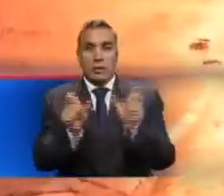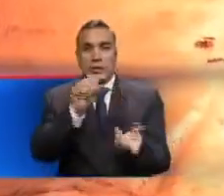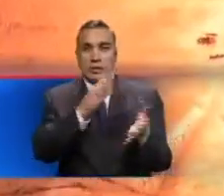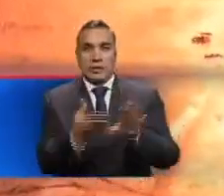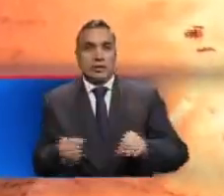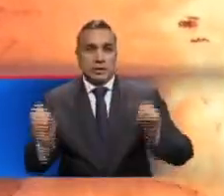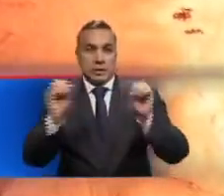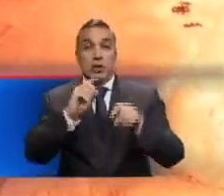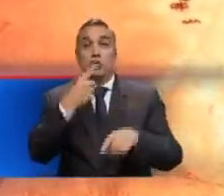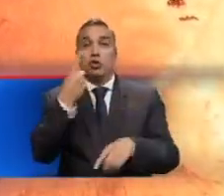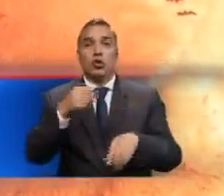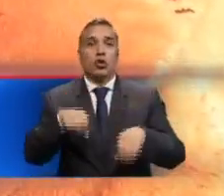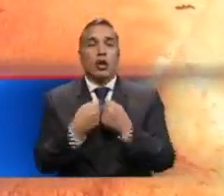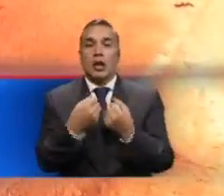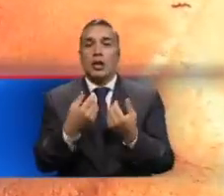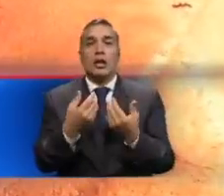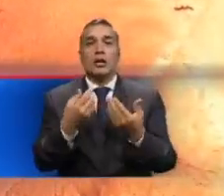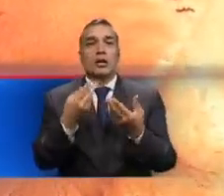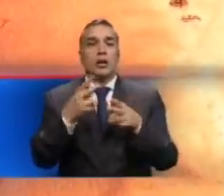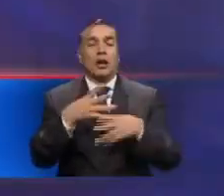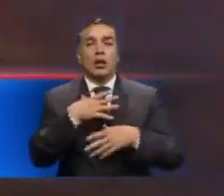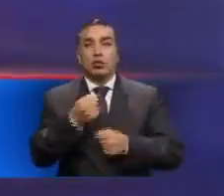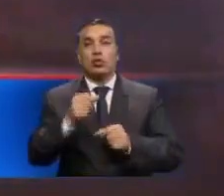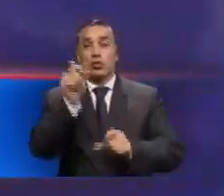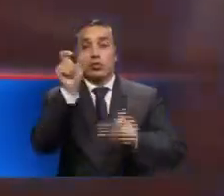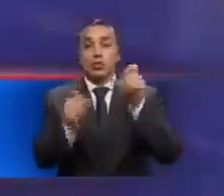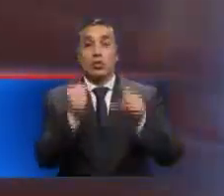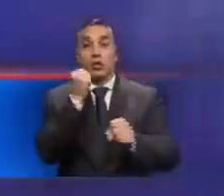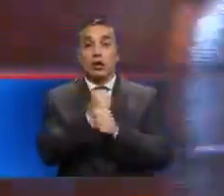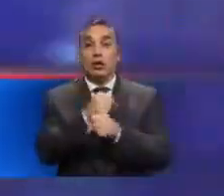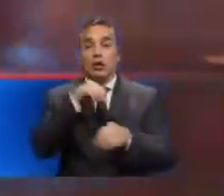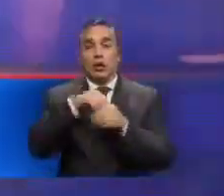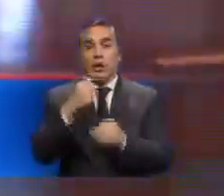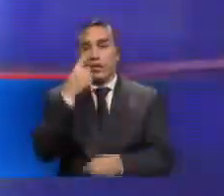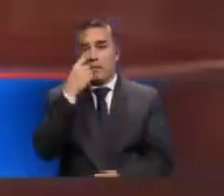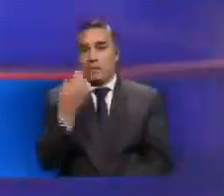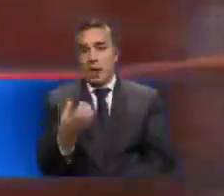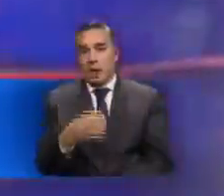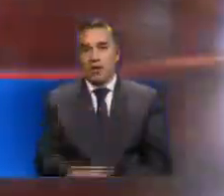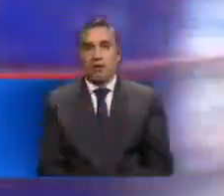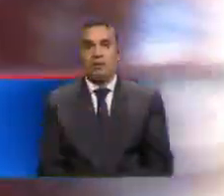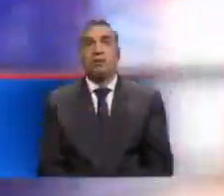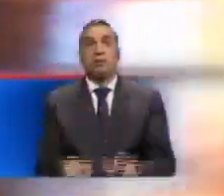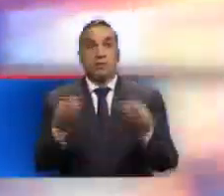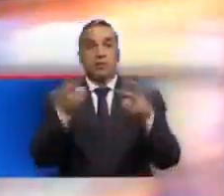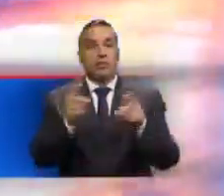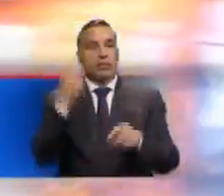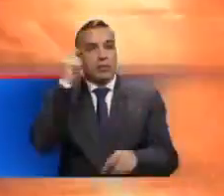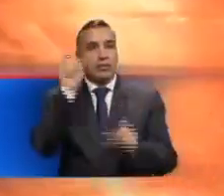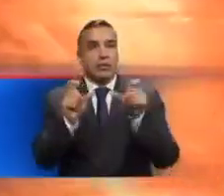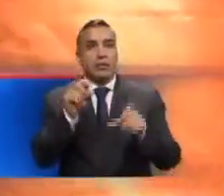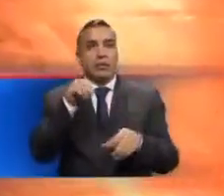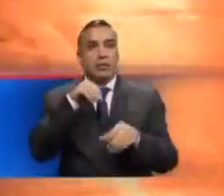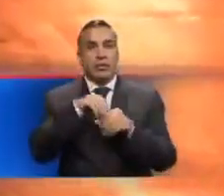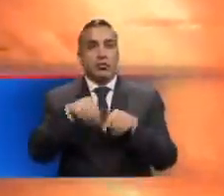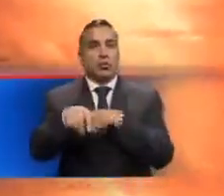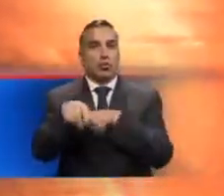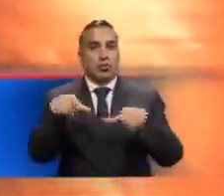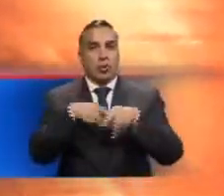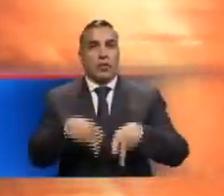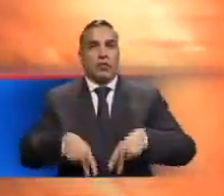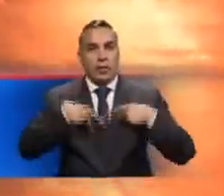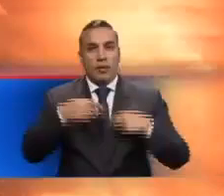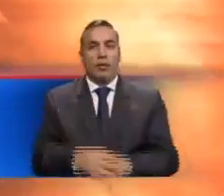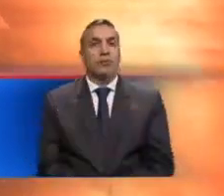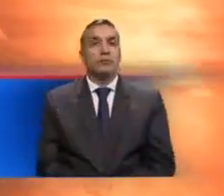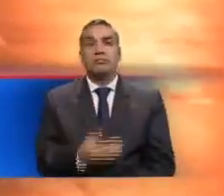víctimas, solamente un gran susto para los empleados de la panadería, así como para los vecinos del sector. Aparentemente